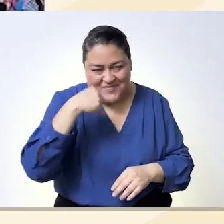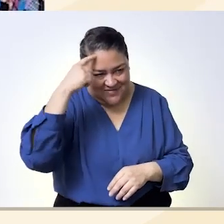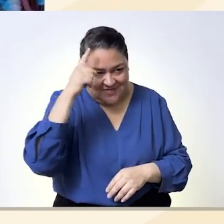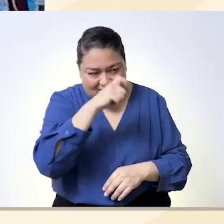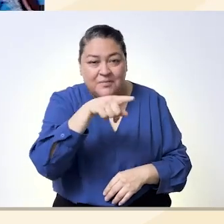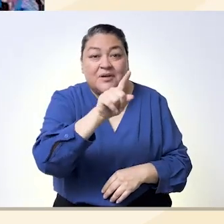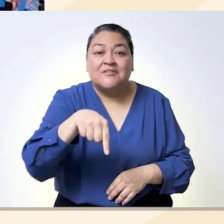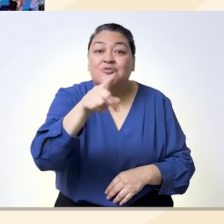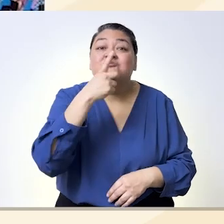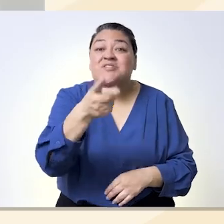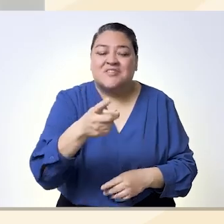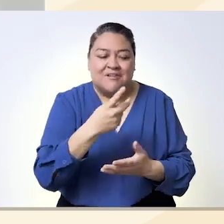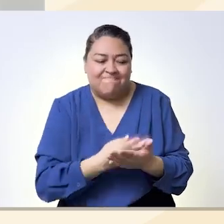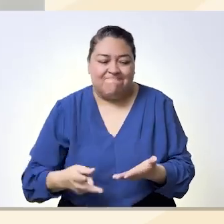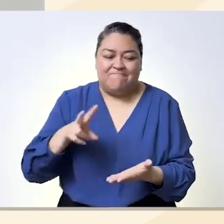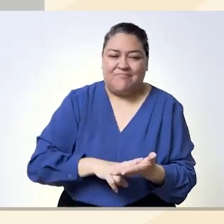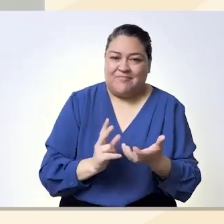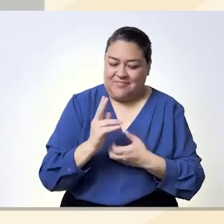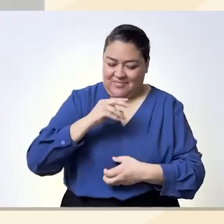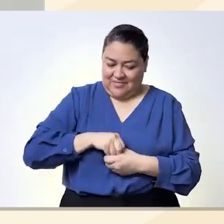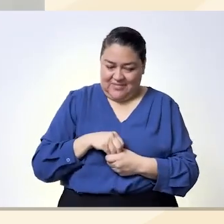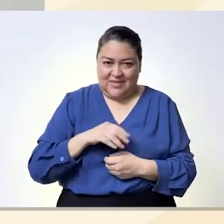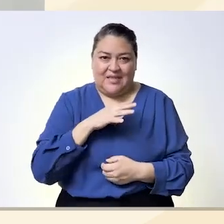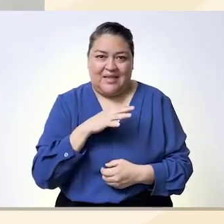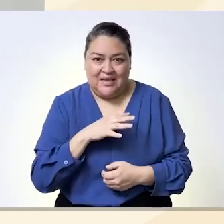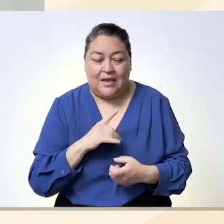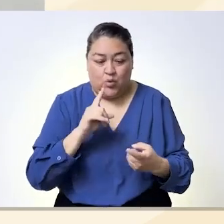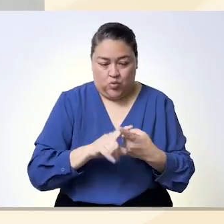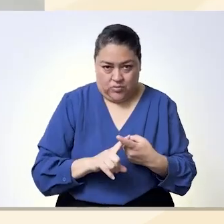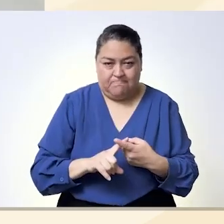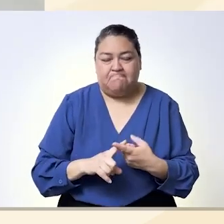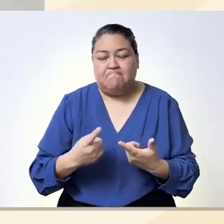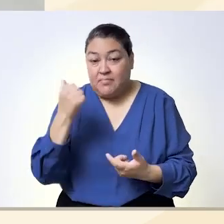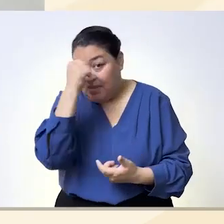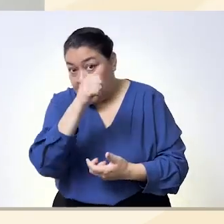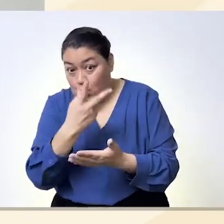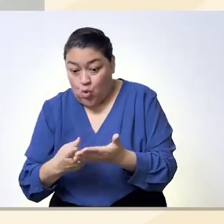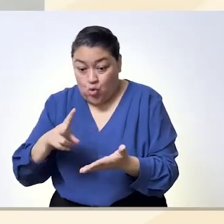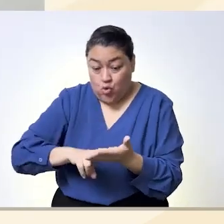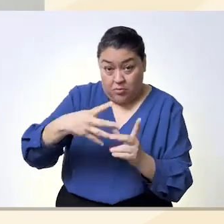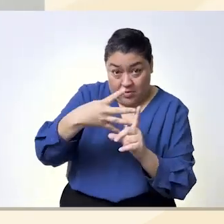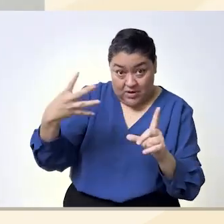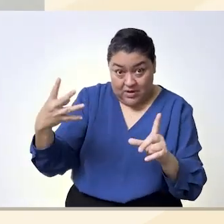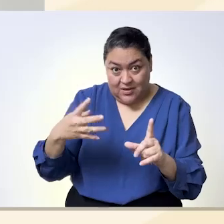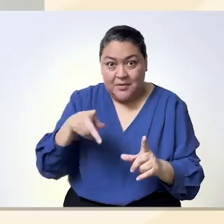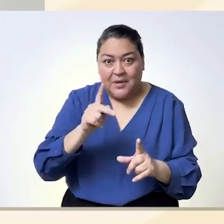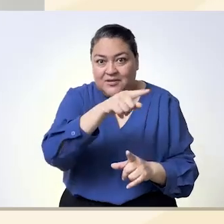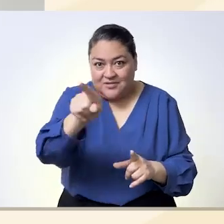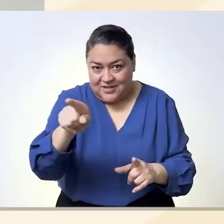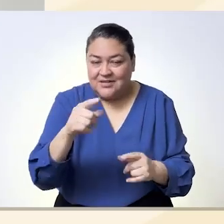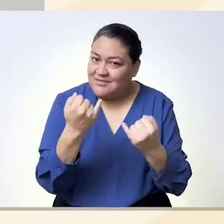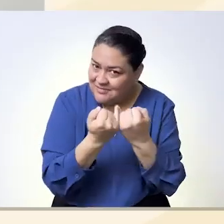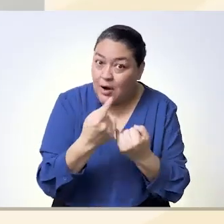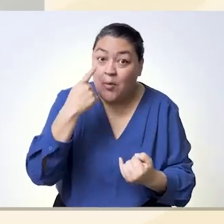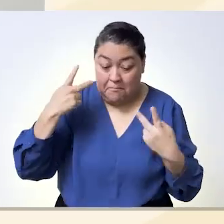justo aquí mencionan otra interseccionalidad importante. Así como mencionamos que se relaciona esto con sexodivergencias, aquí hay una sorpresa más para